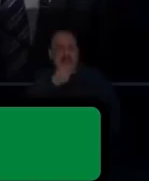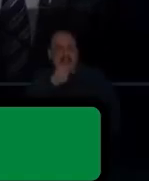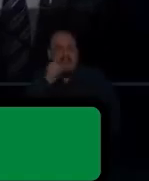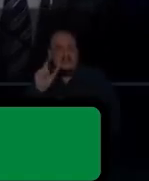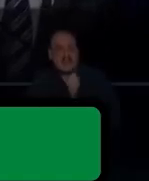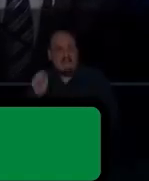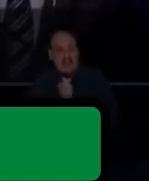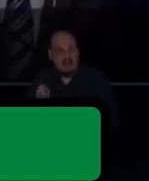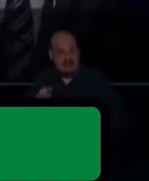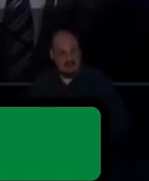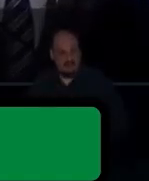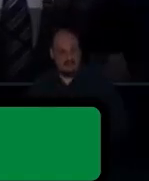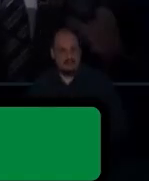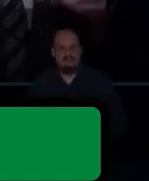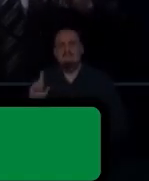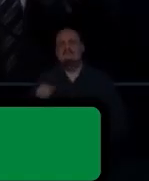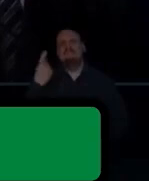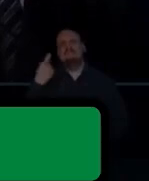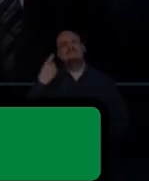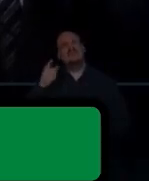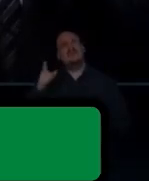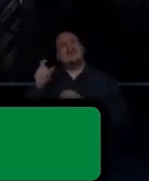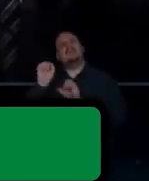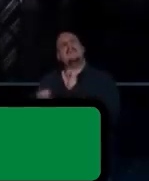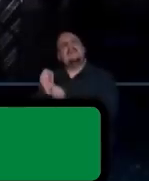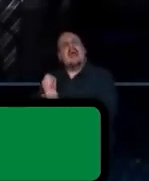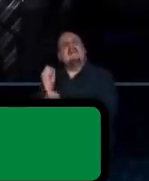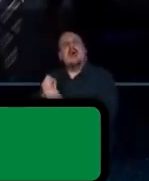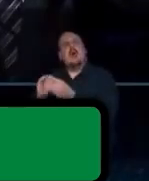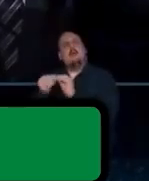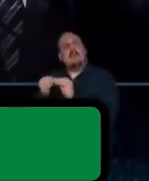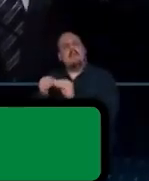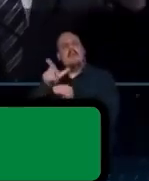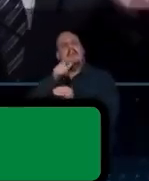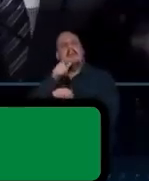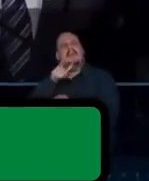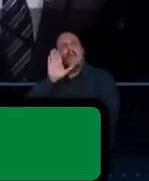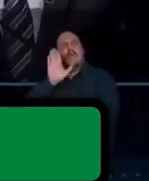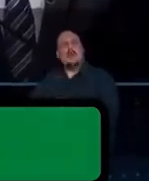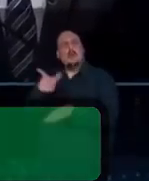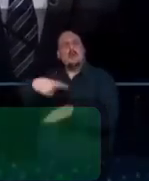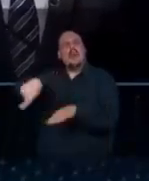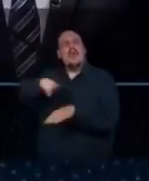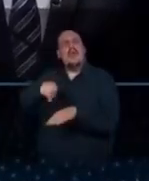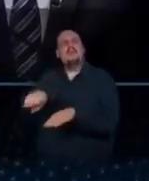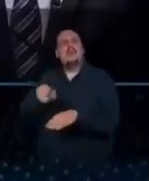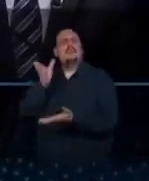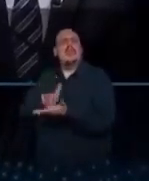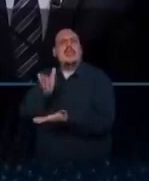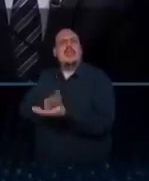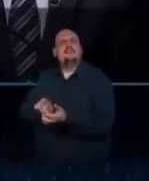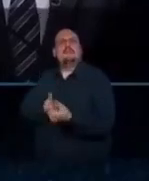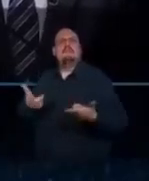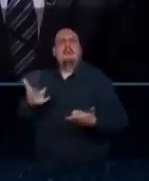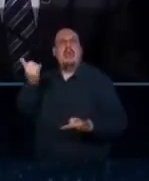nos quieren hacer creer que los problemas laborales que tenemos son culpa de que hay trabajadores que tienen muchos derechos